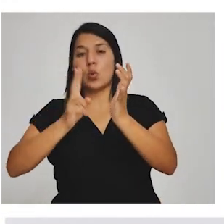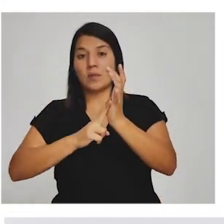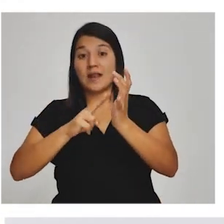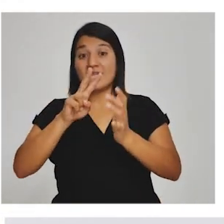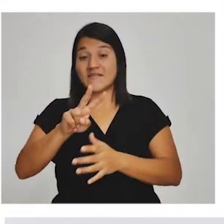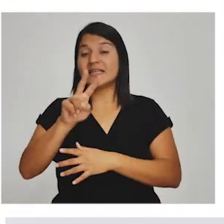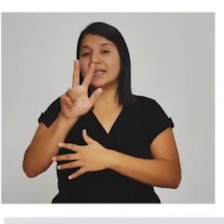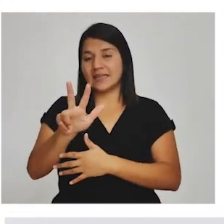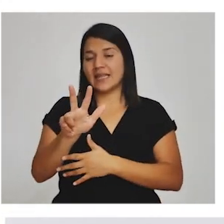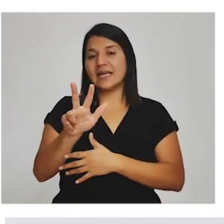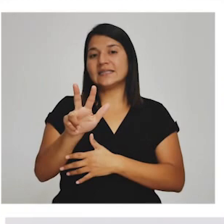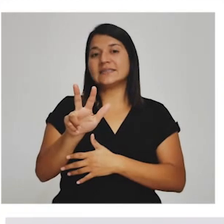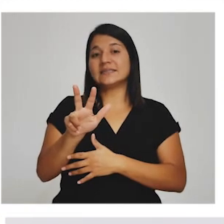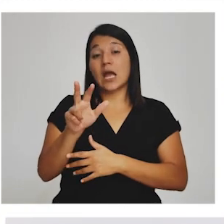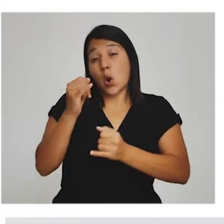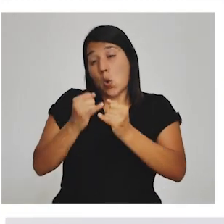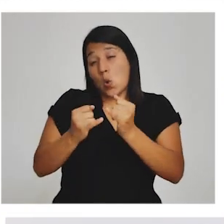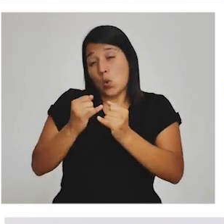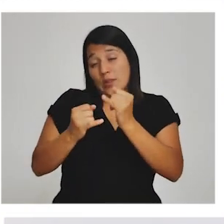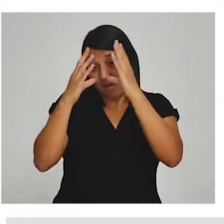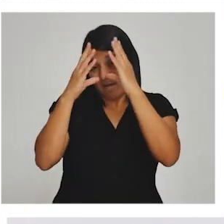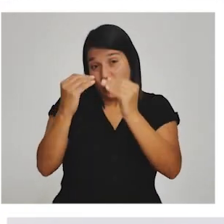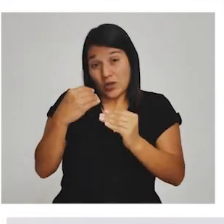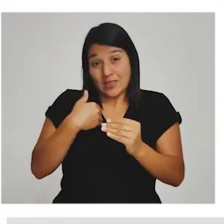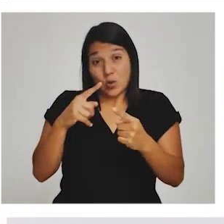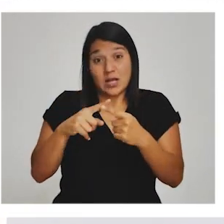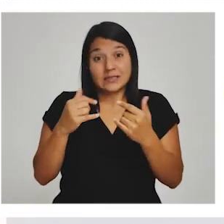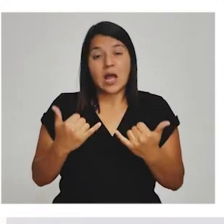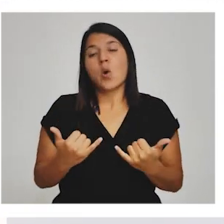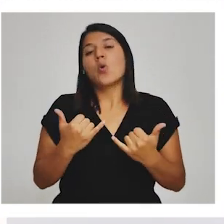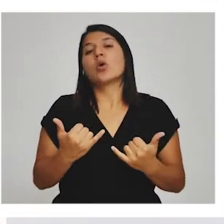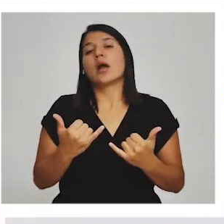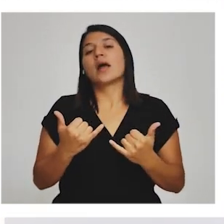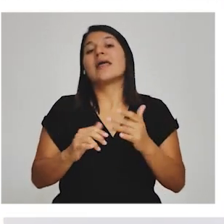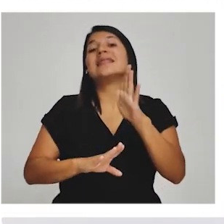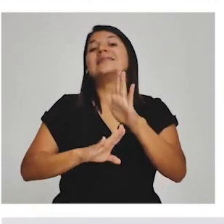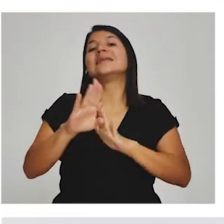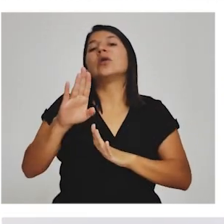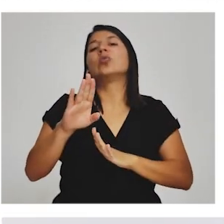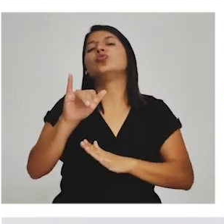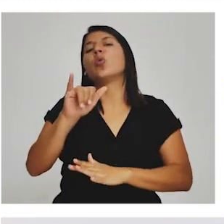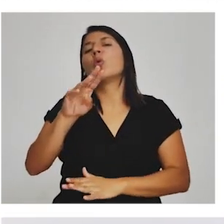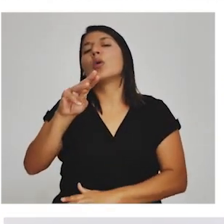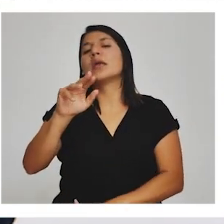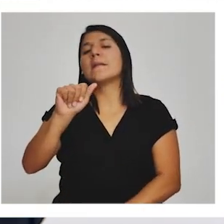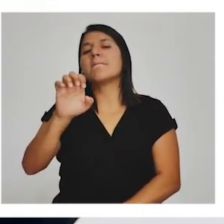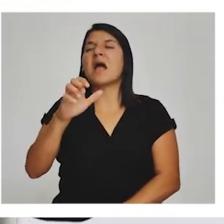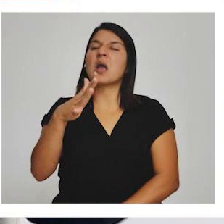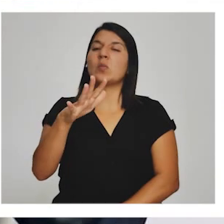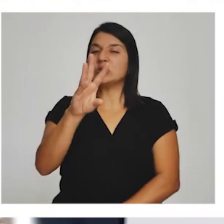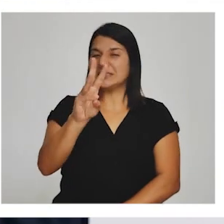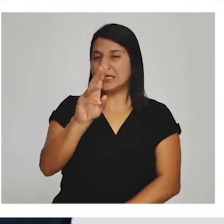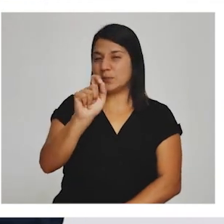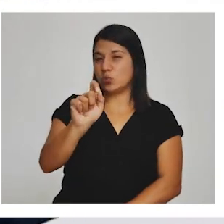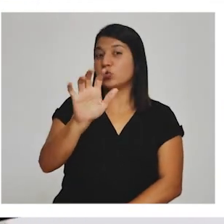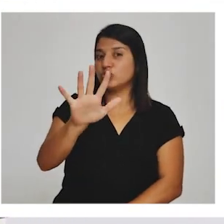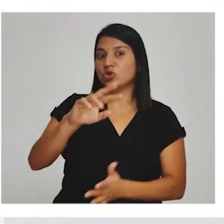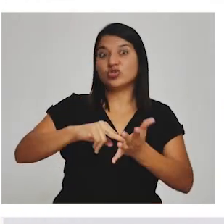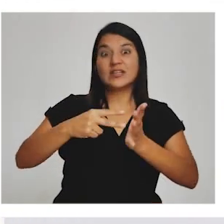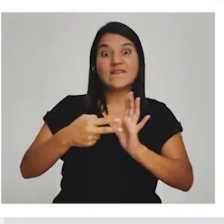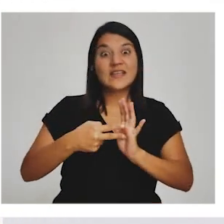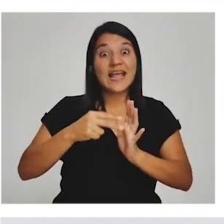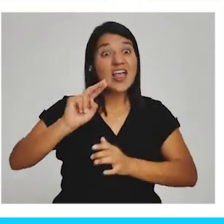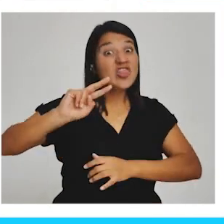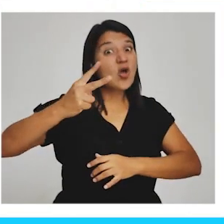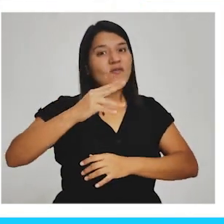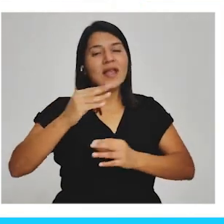2023, que es el último dato que se tiene a este momento, el crecimiento del IMAE anda por el 6,5%. O sea, más del doble. Duplicamos